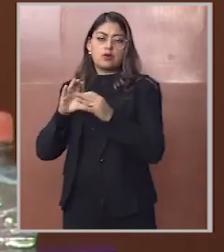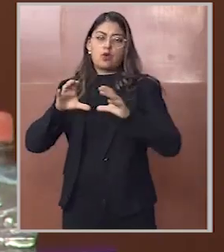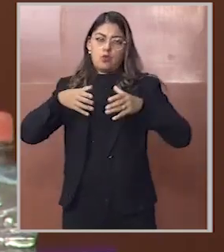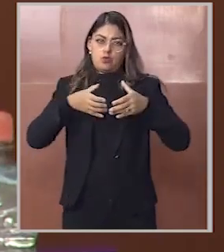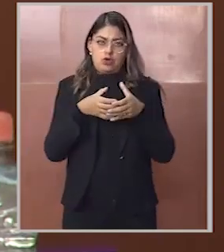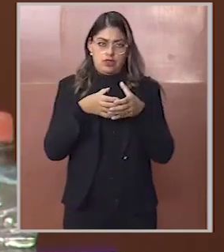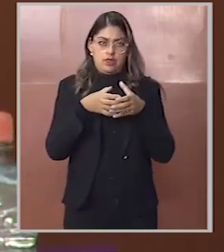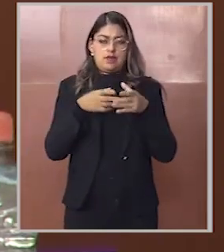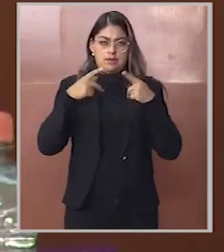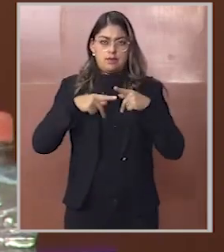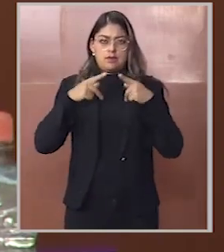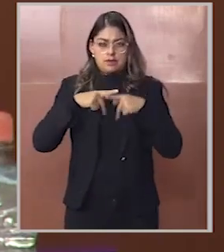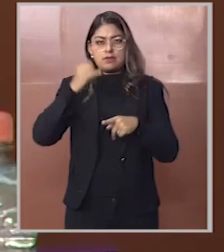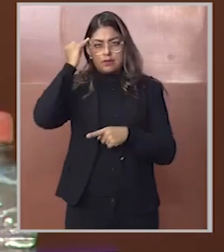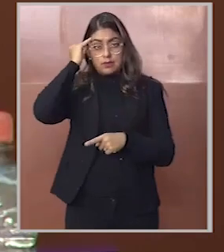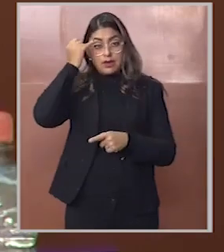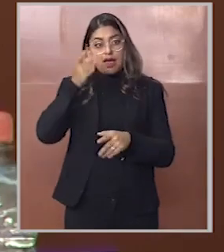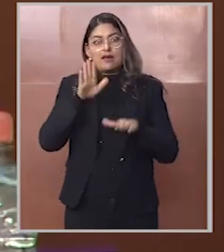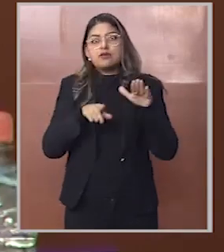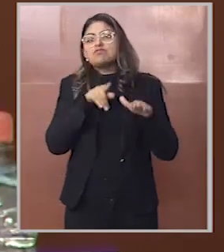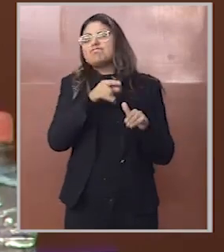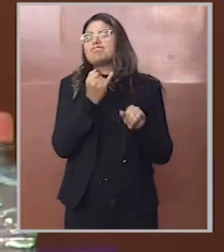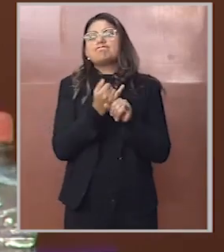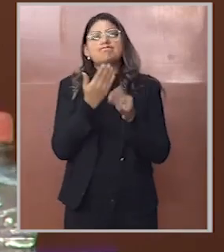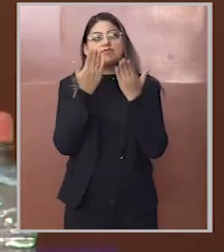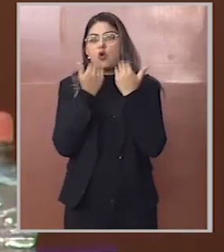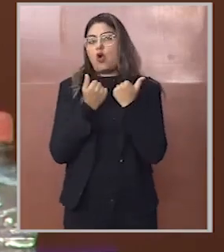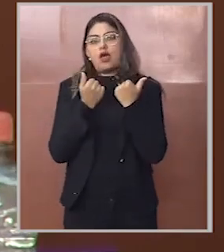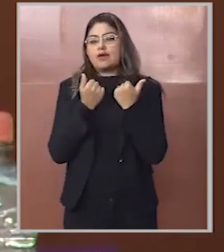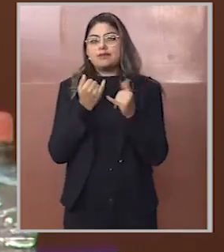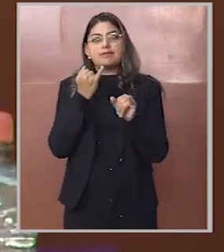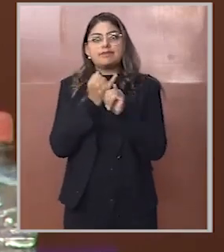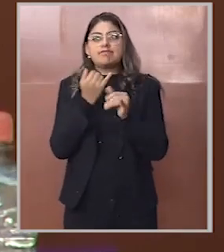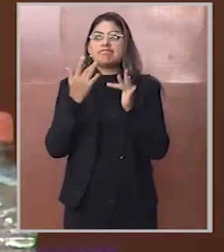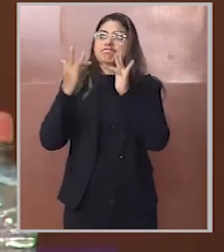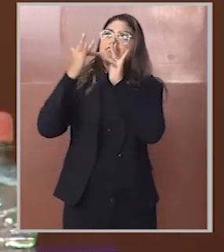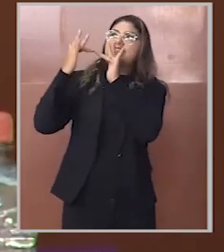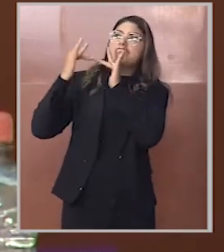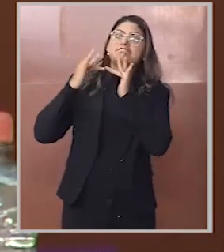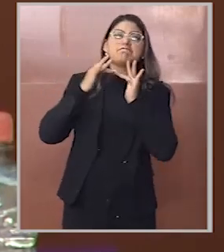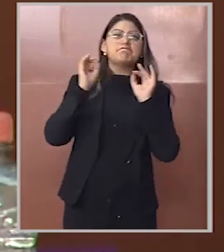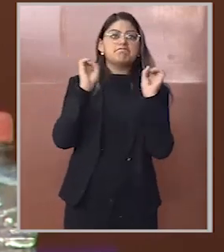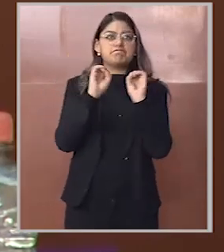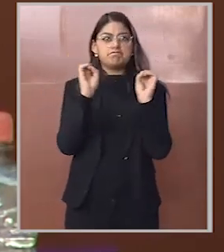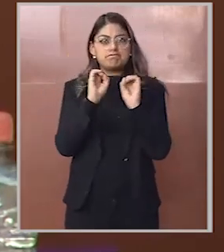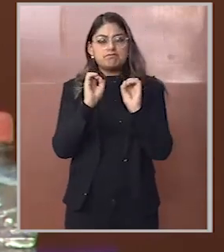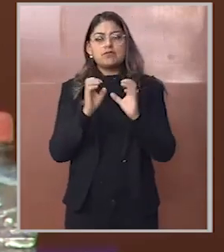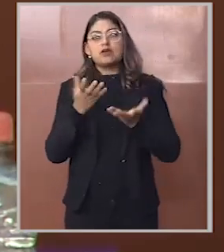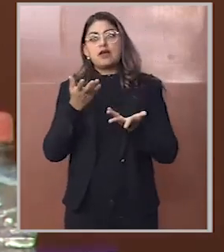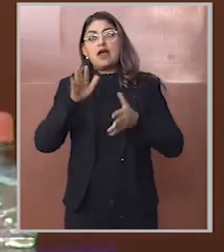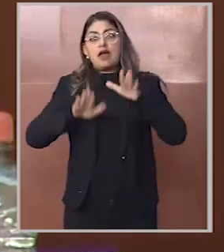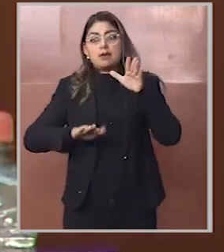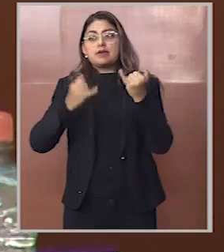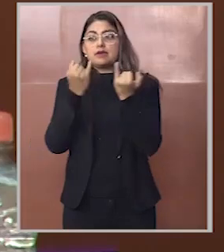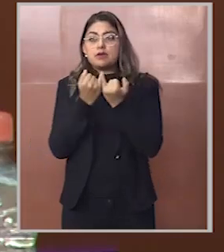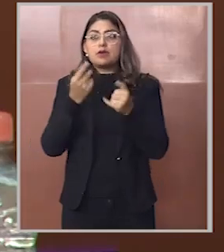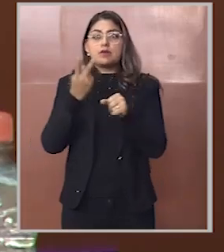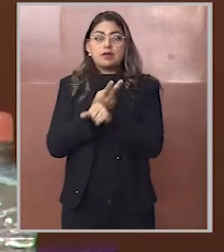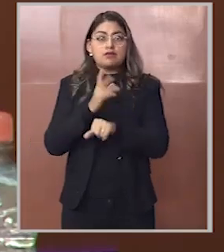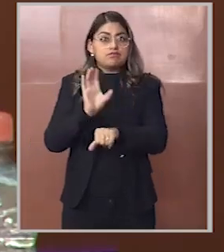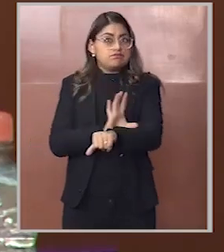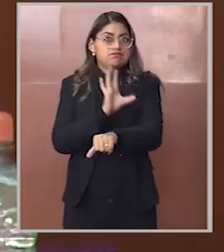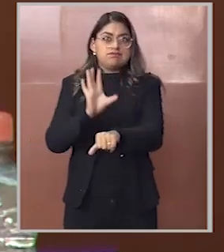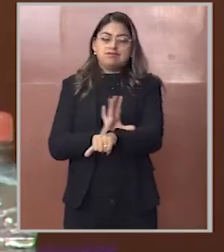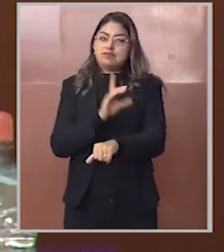tenemos acceso a internet no tenemos recepción de celular eh A veces incluso la electricidad resulta complicada